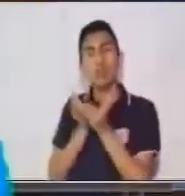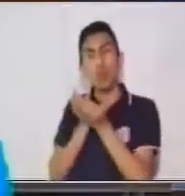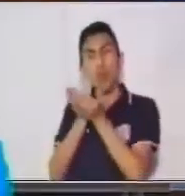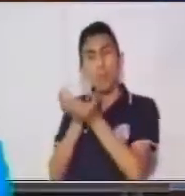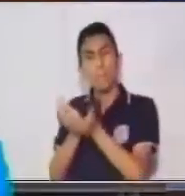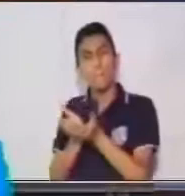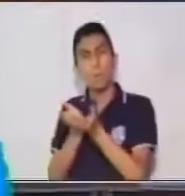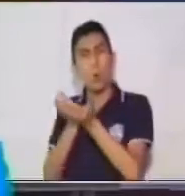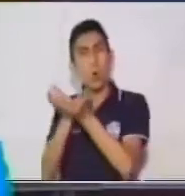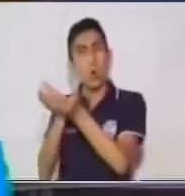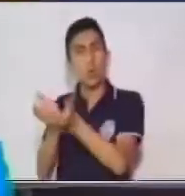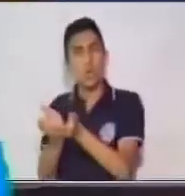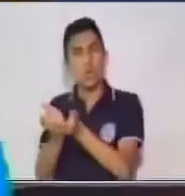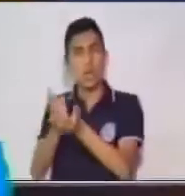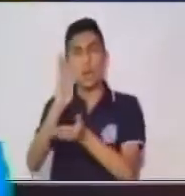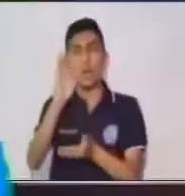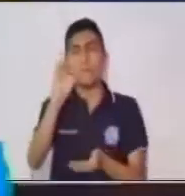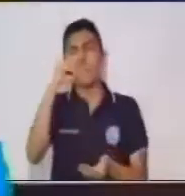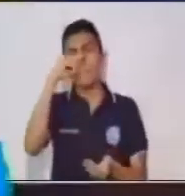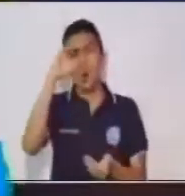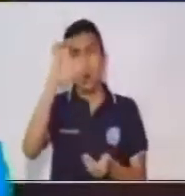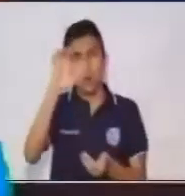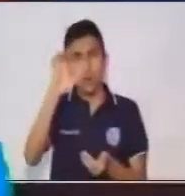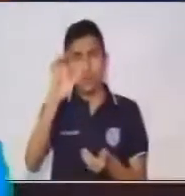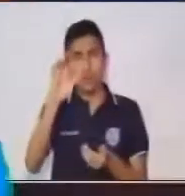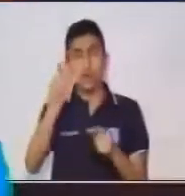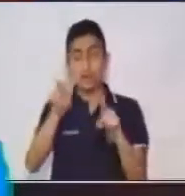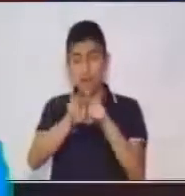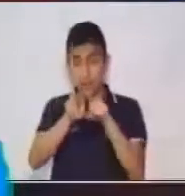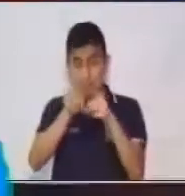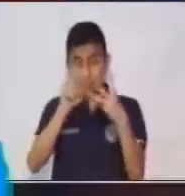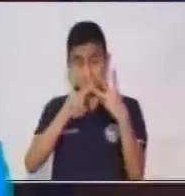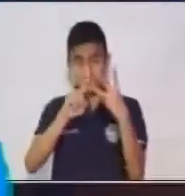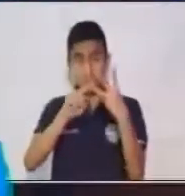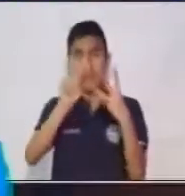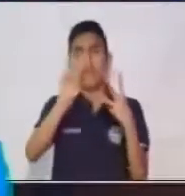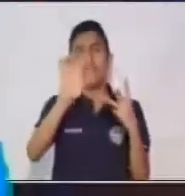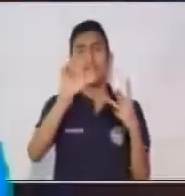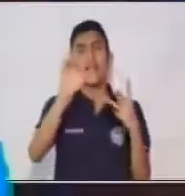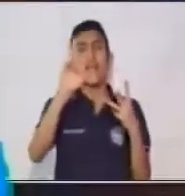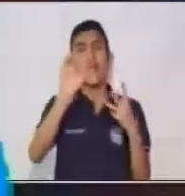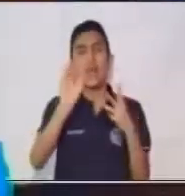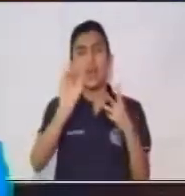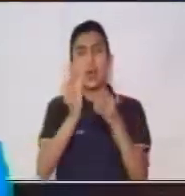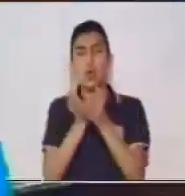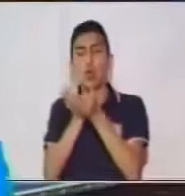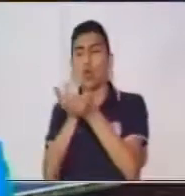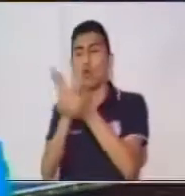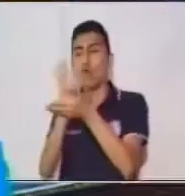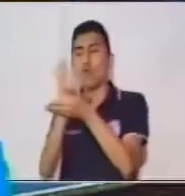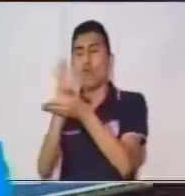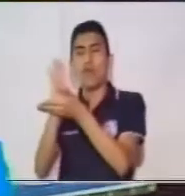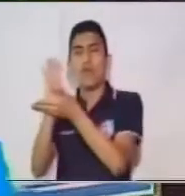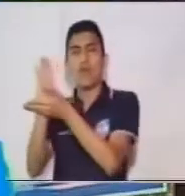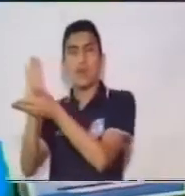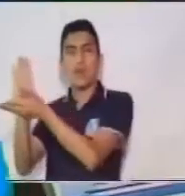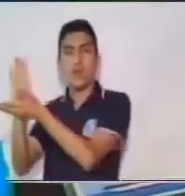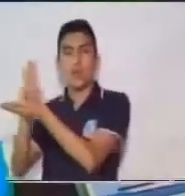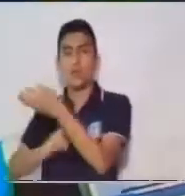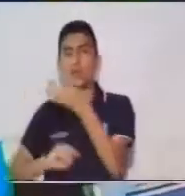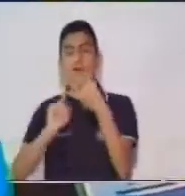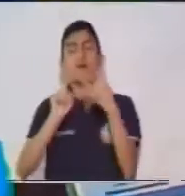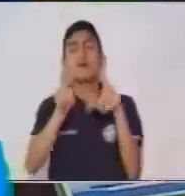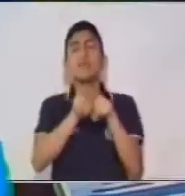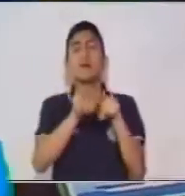el velero, la moto acuática y la lancha. Estos transportes